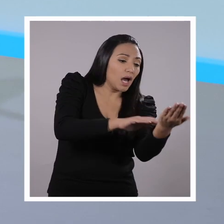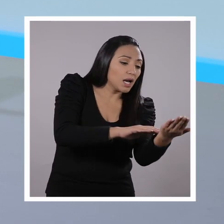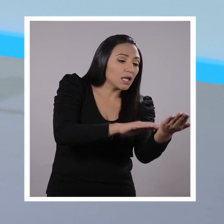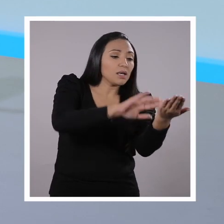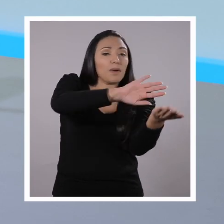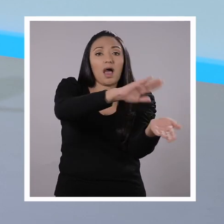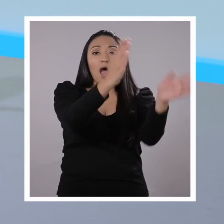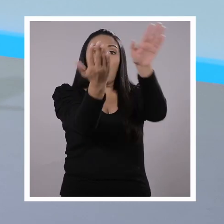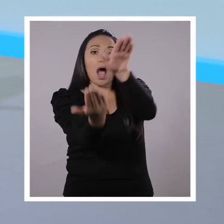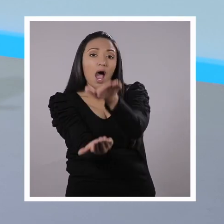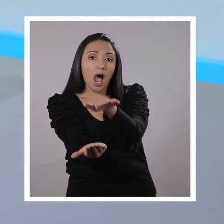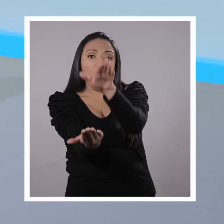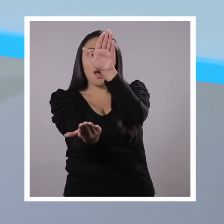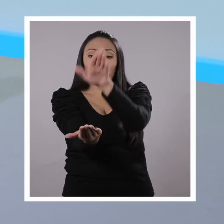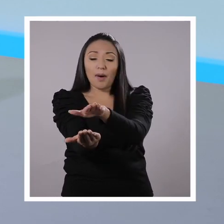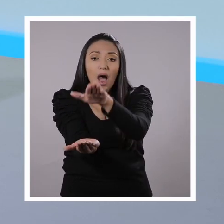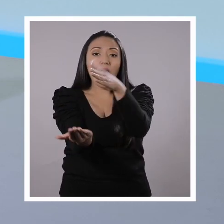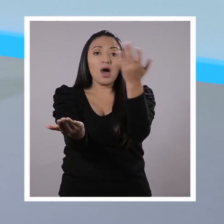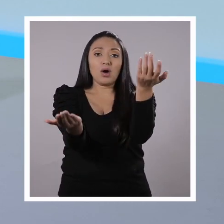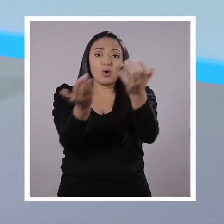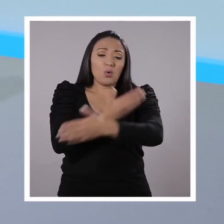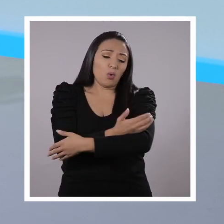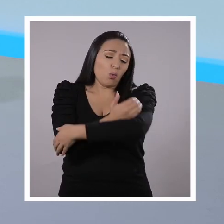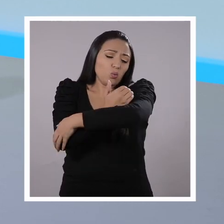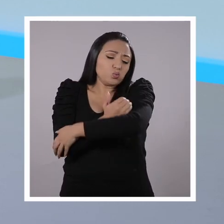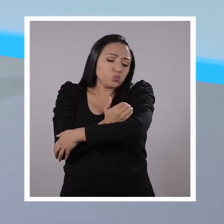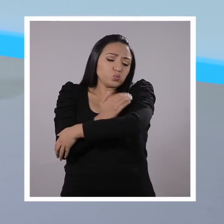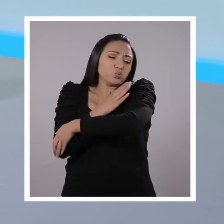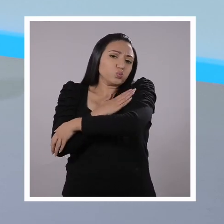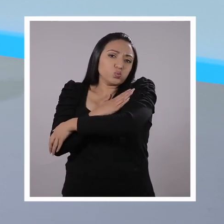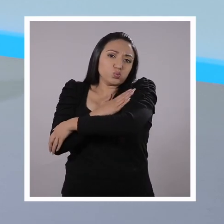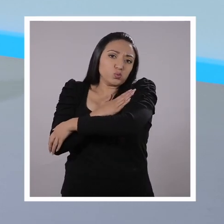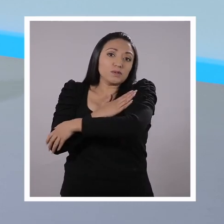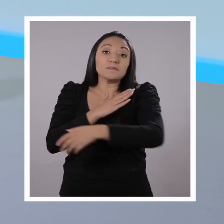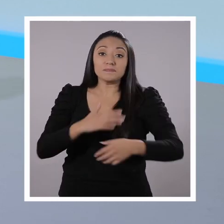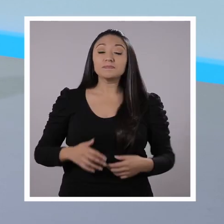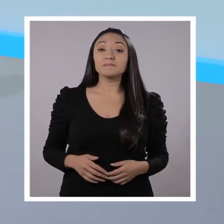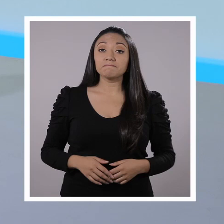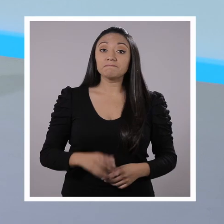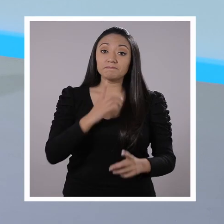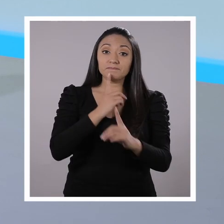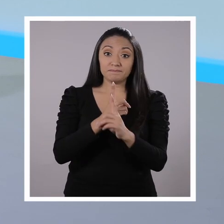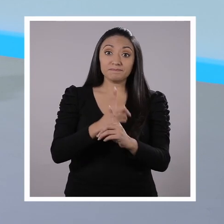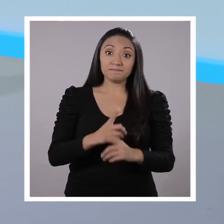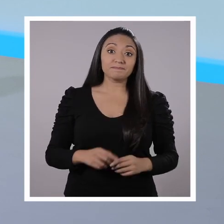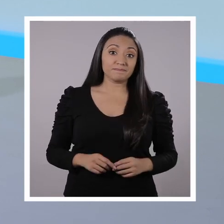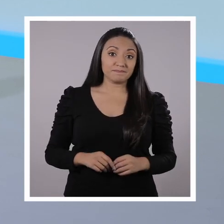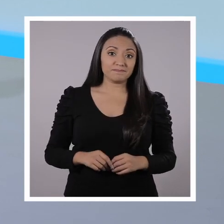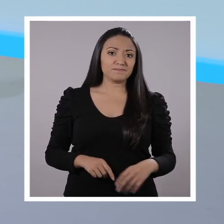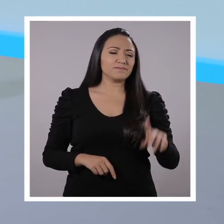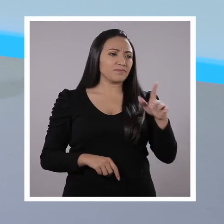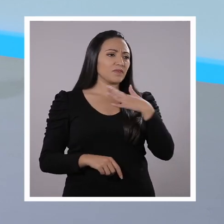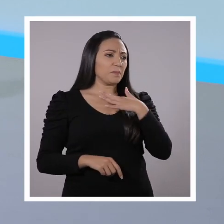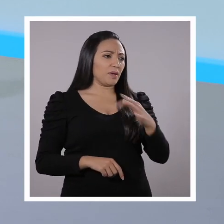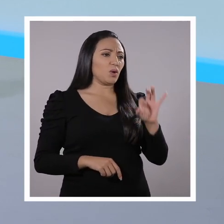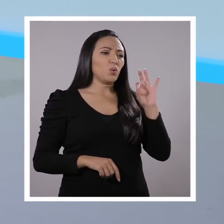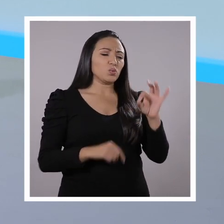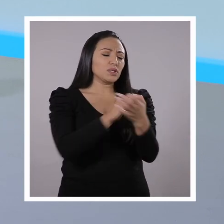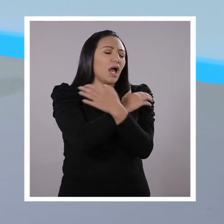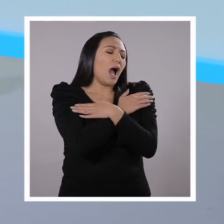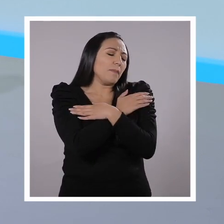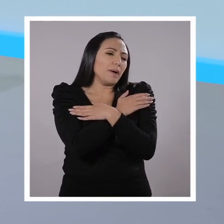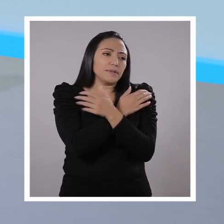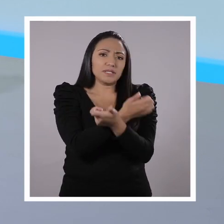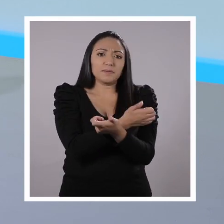diferentes, arriba, lo ponemos boca abajo o lo tenemos cerquita, cerca de nuestro corazón y nuestro pecho. Me encanta el segmento